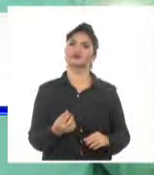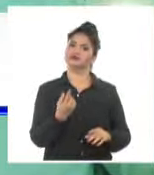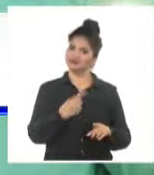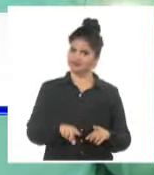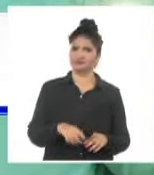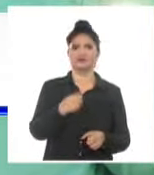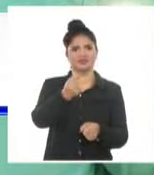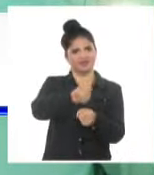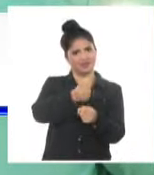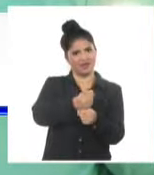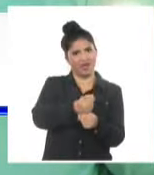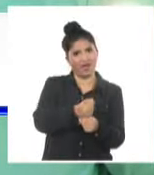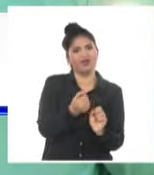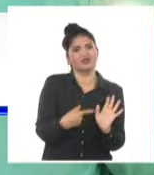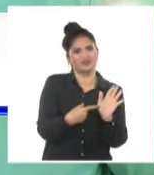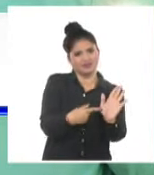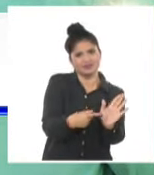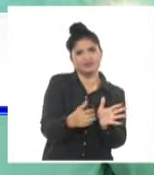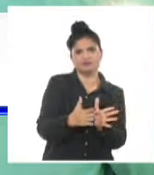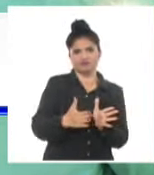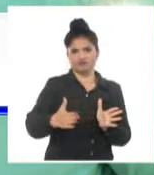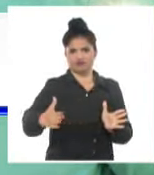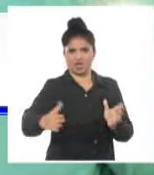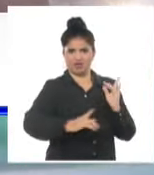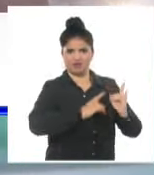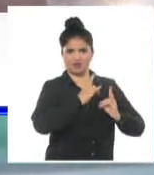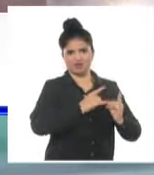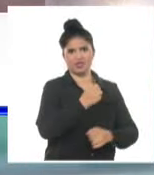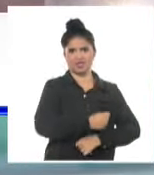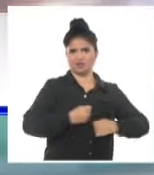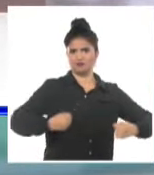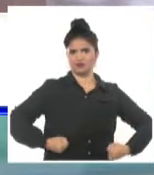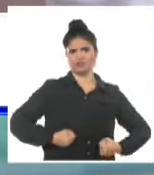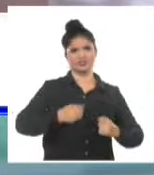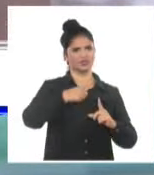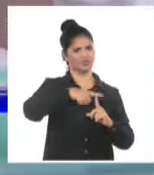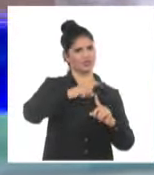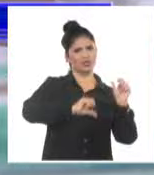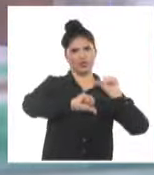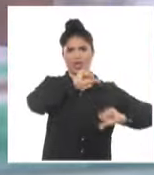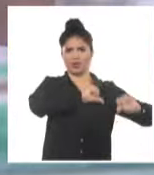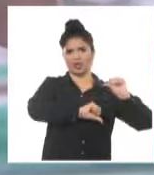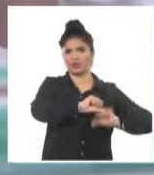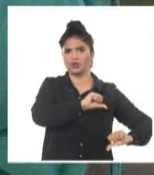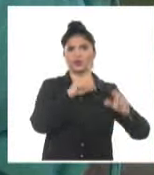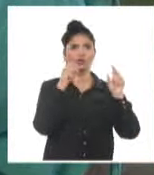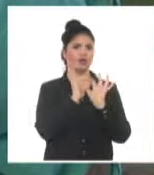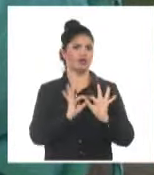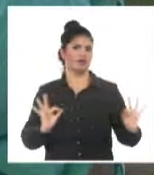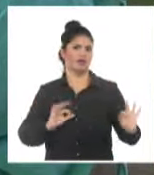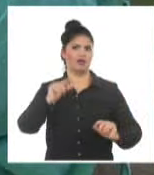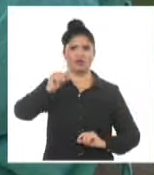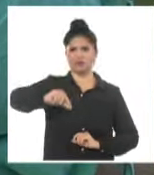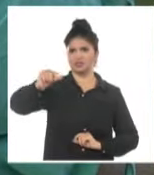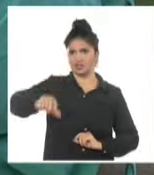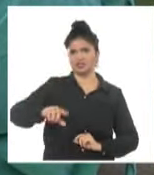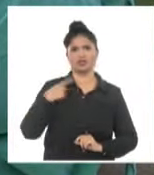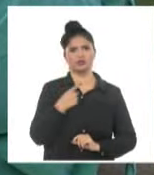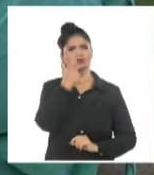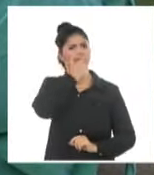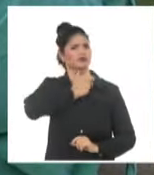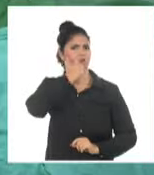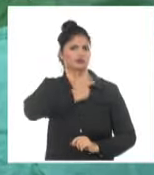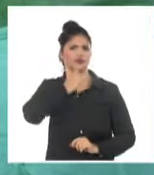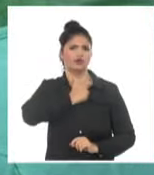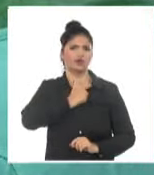muchas enfermeras, de muchos técnicos de laboratorio, especialistas en radiología. Aquí nosotros hemos llorado